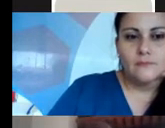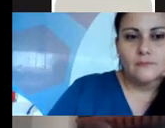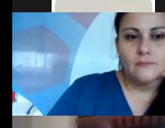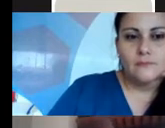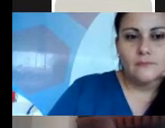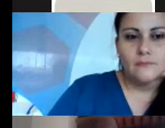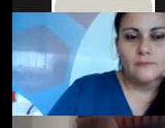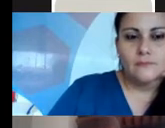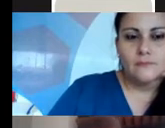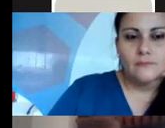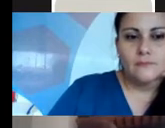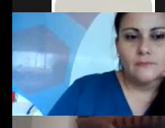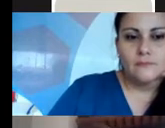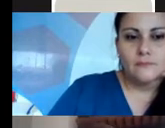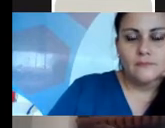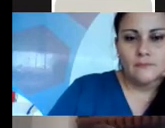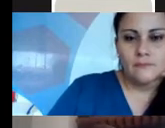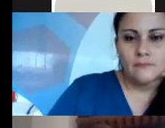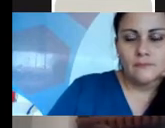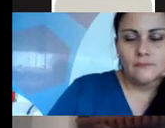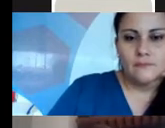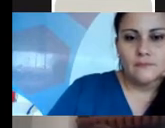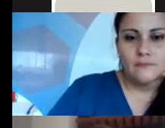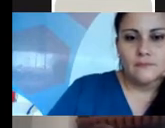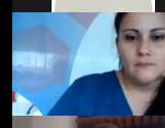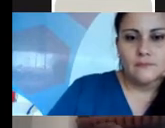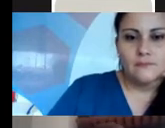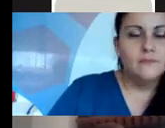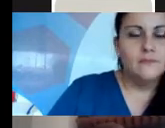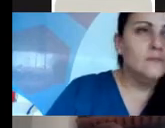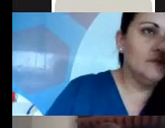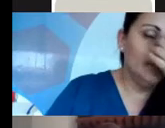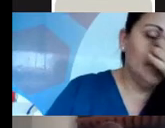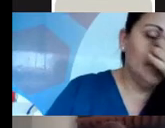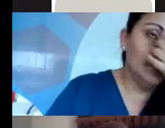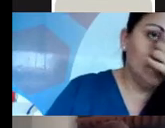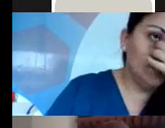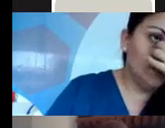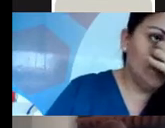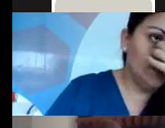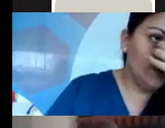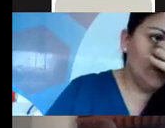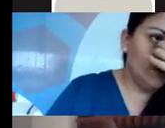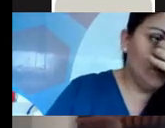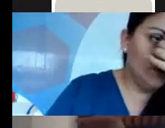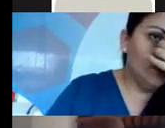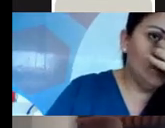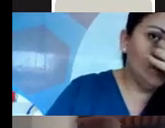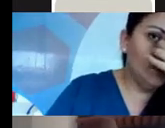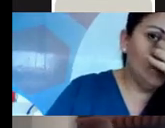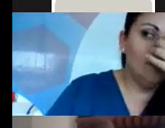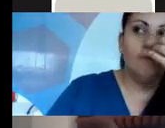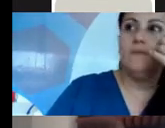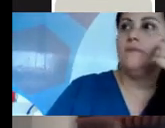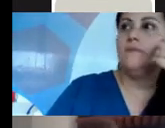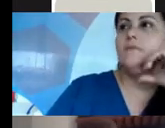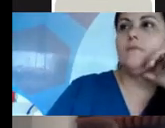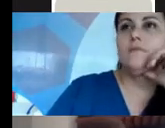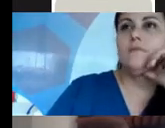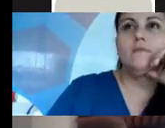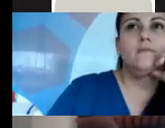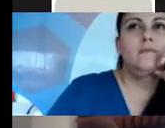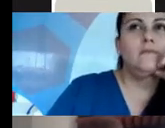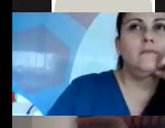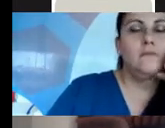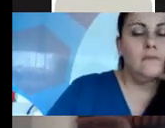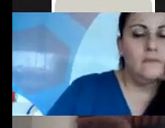mitad, los que van en plataforma única, cuando el sujeto justamente tiene mucha carga en la zona central por golpe de viento, por